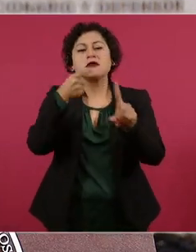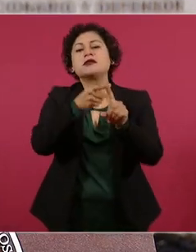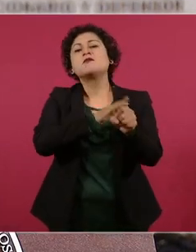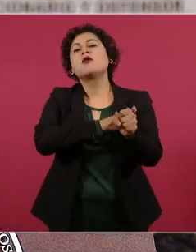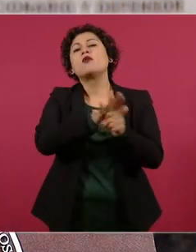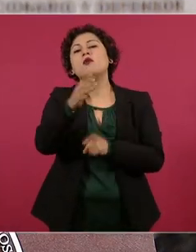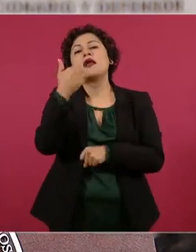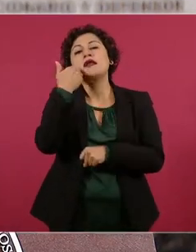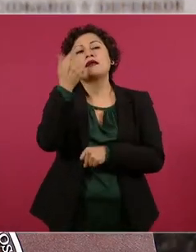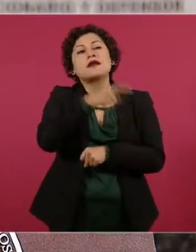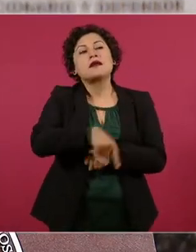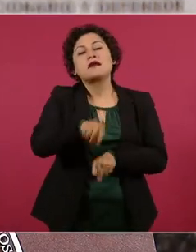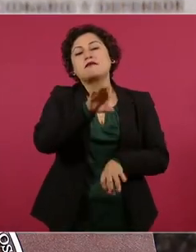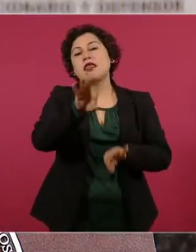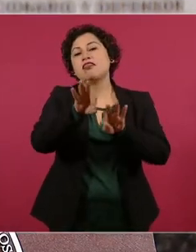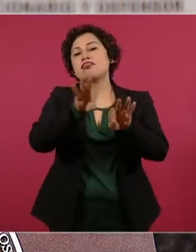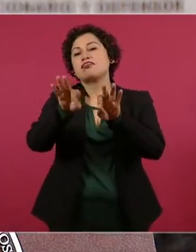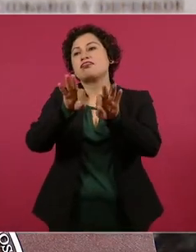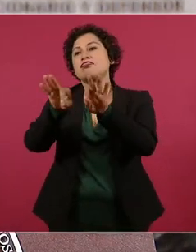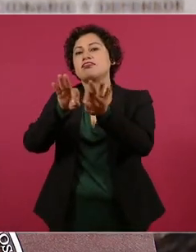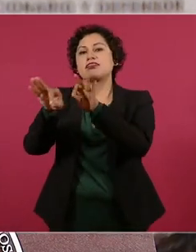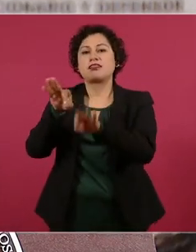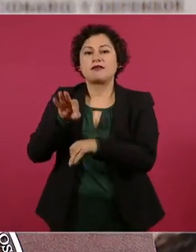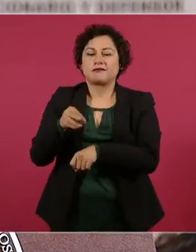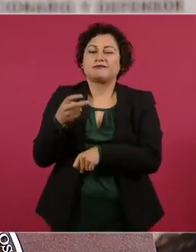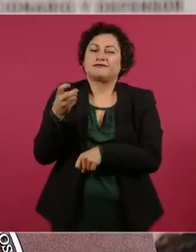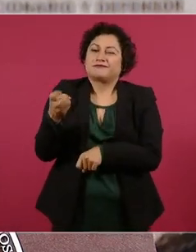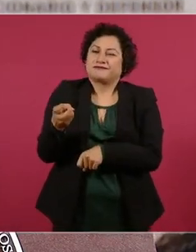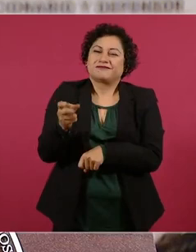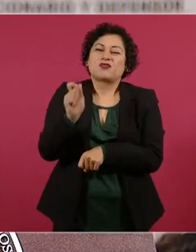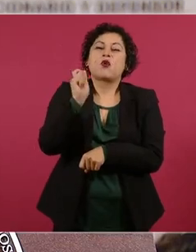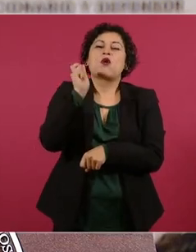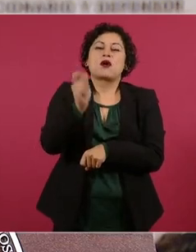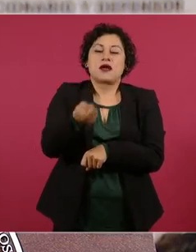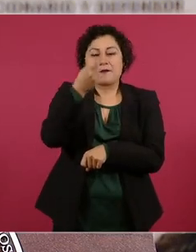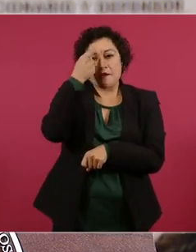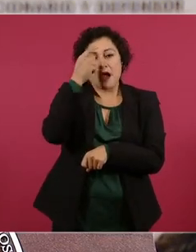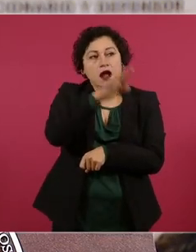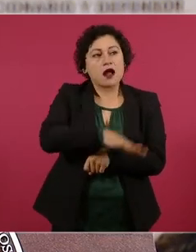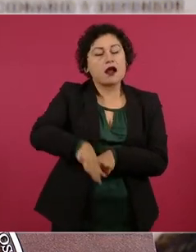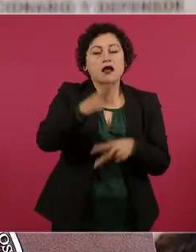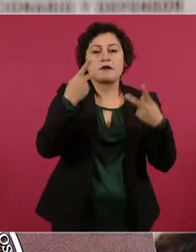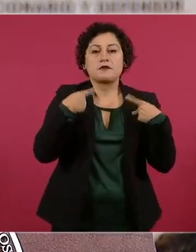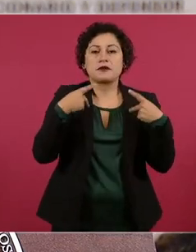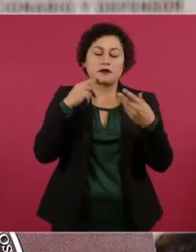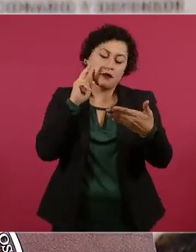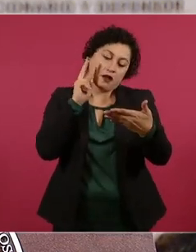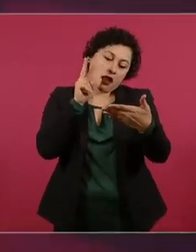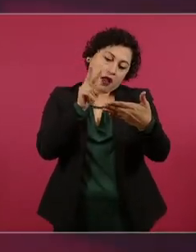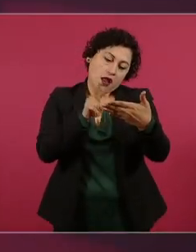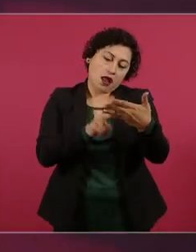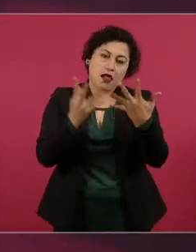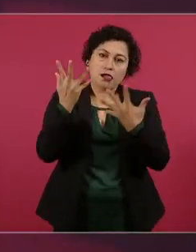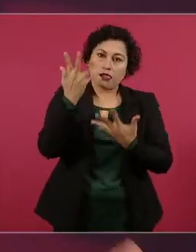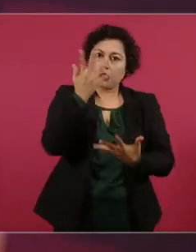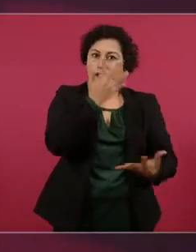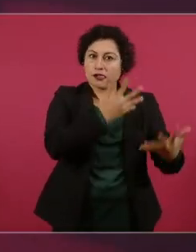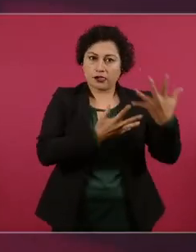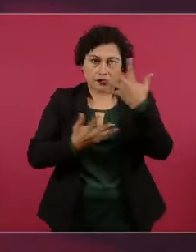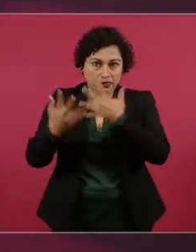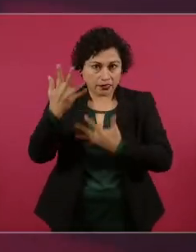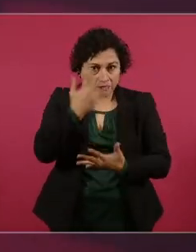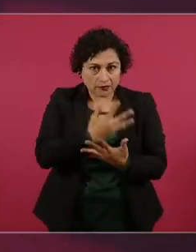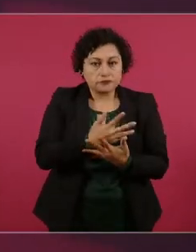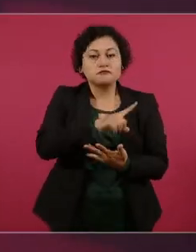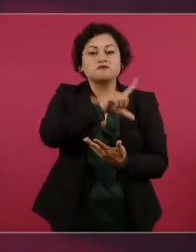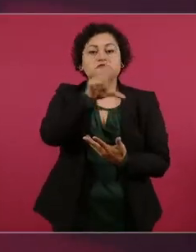estos troll centers van a impulsar una campaña de desinformación con un hashtag y posteriormente se va a volver